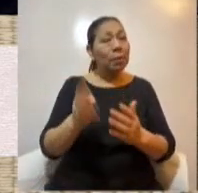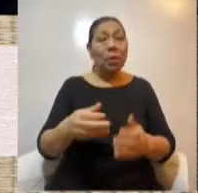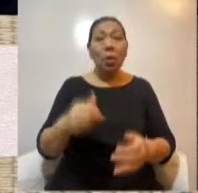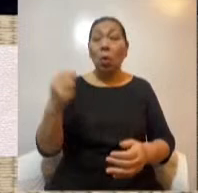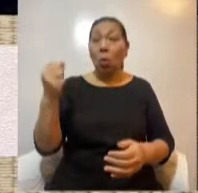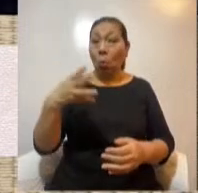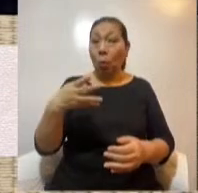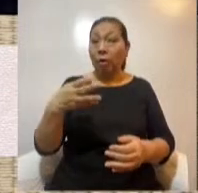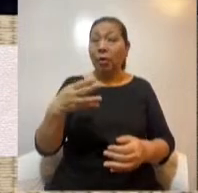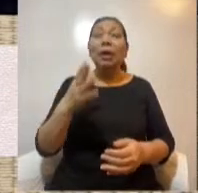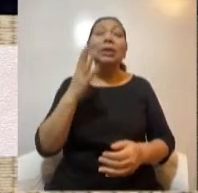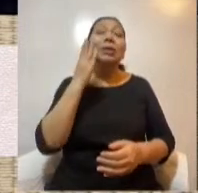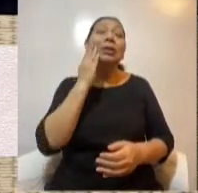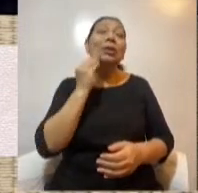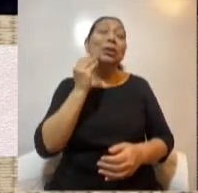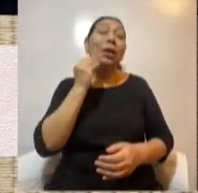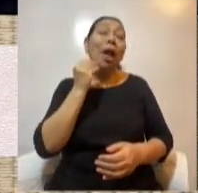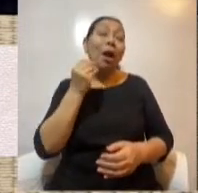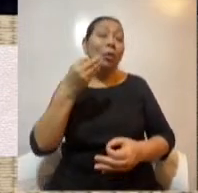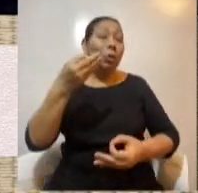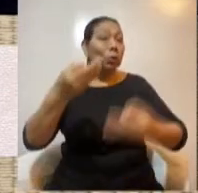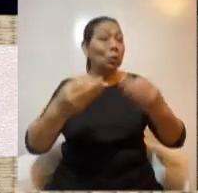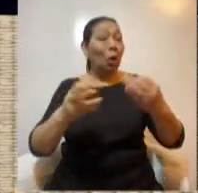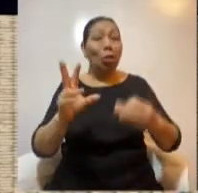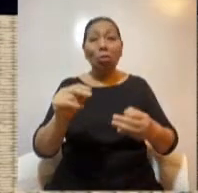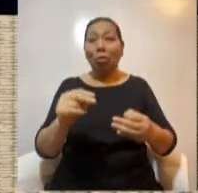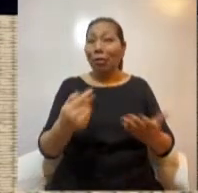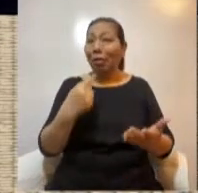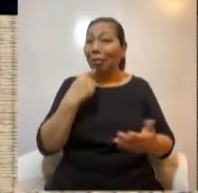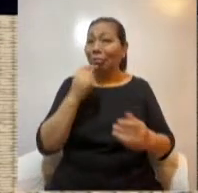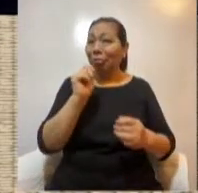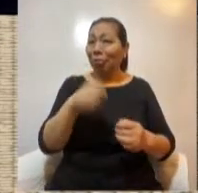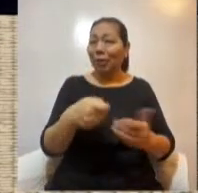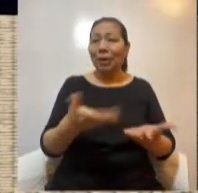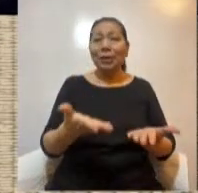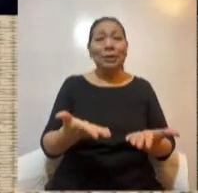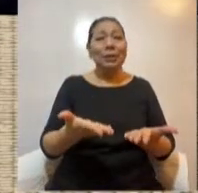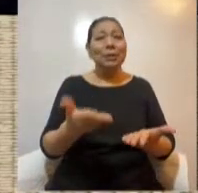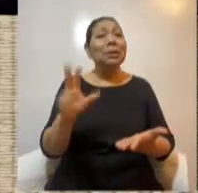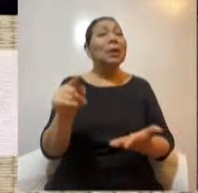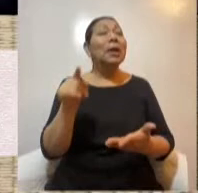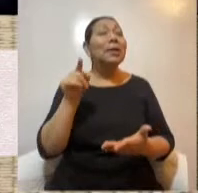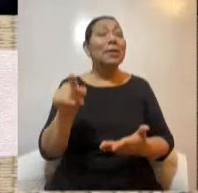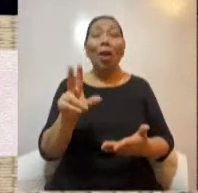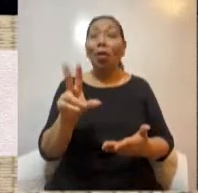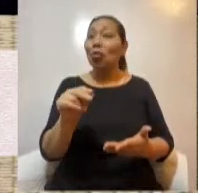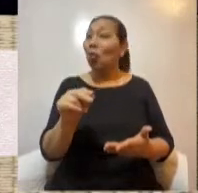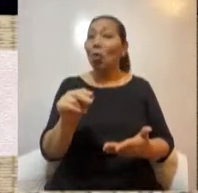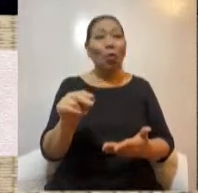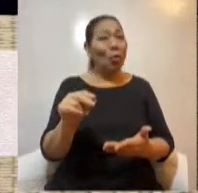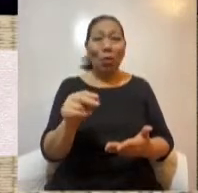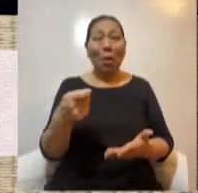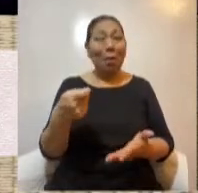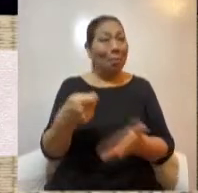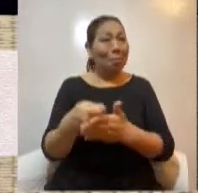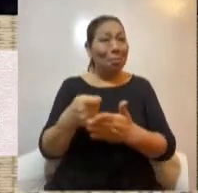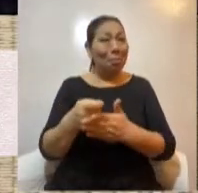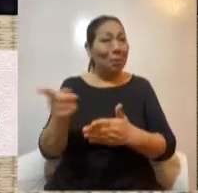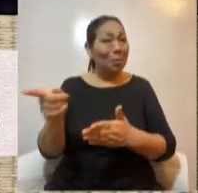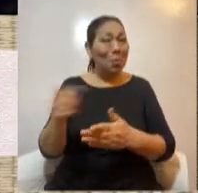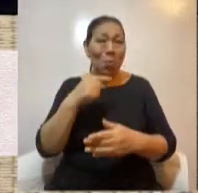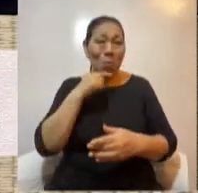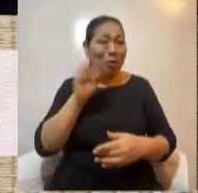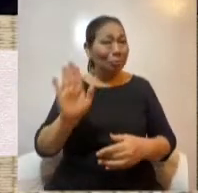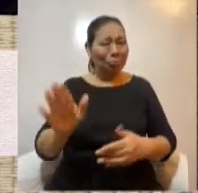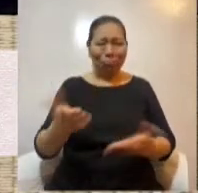el cuarto juzgado civil de Chiclayo declara infundada la demanda bajo el argumento de que él no dependía económicamente